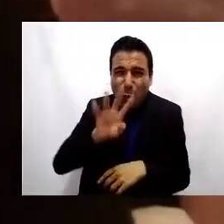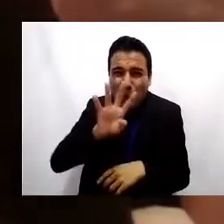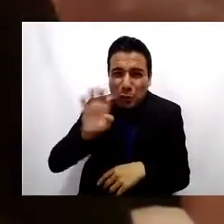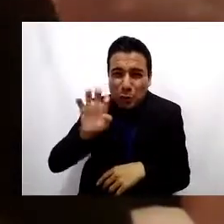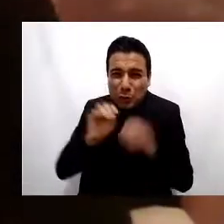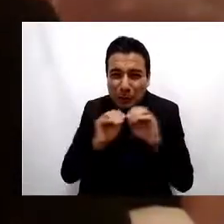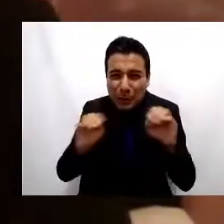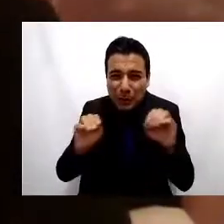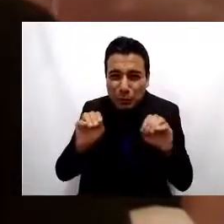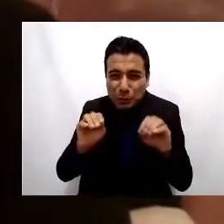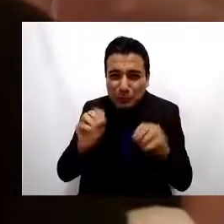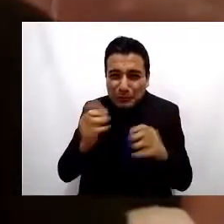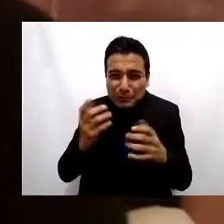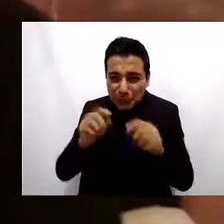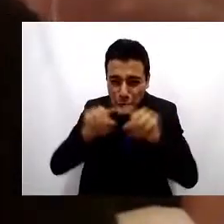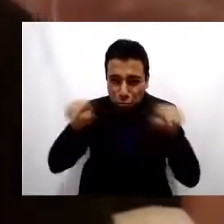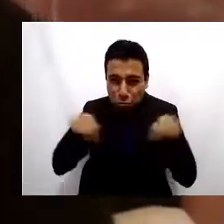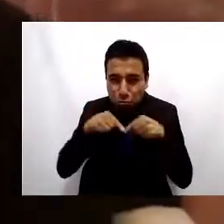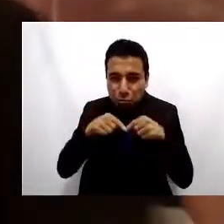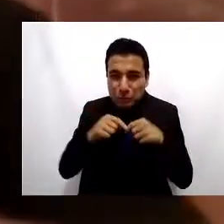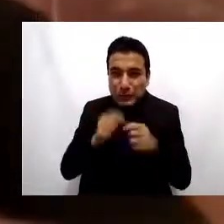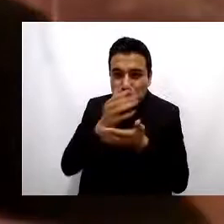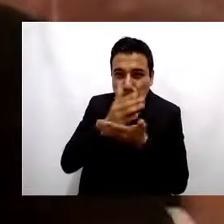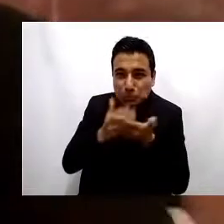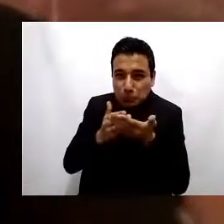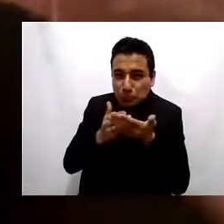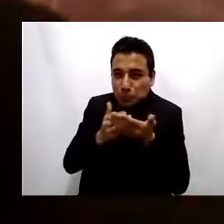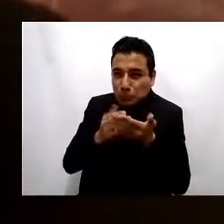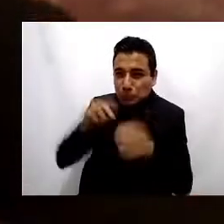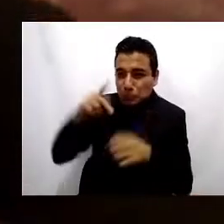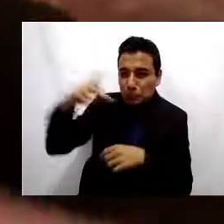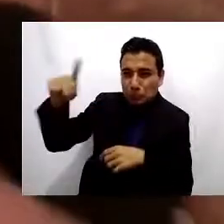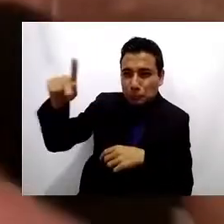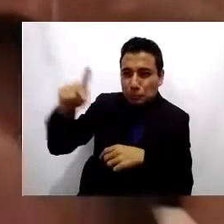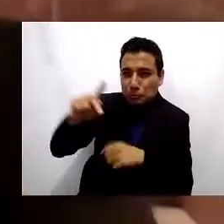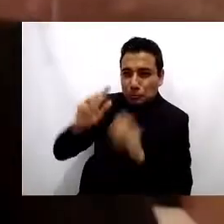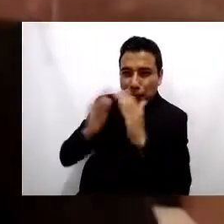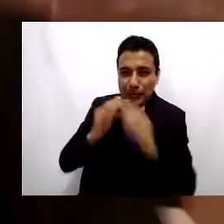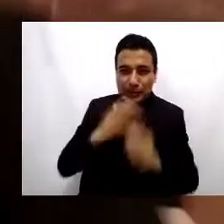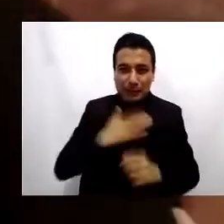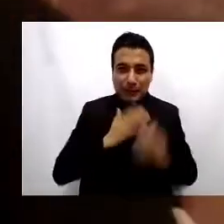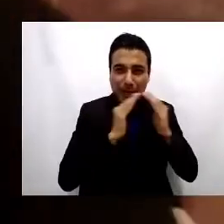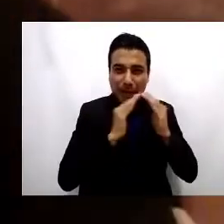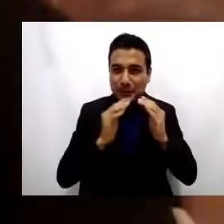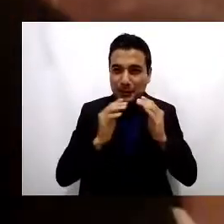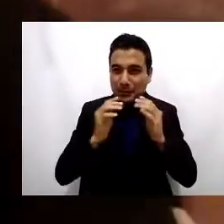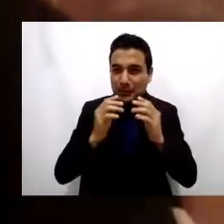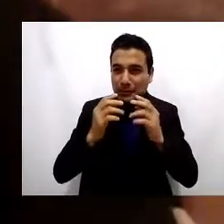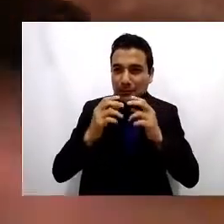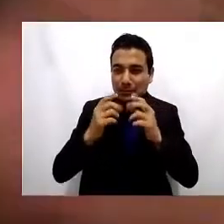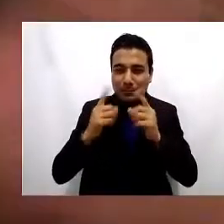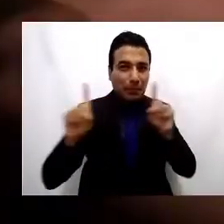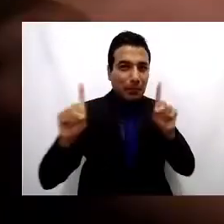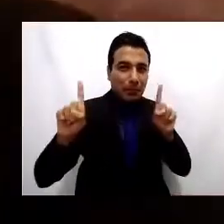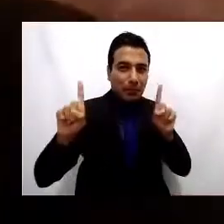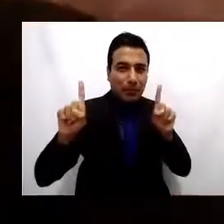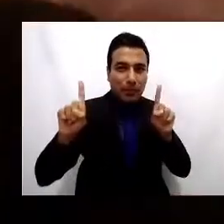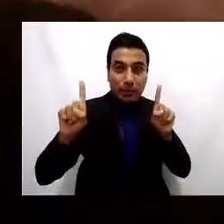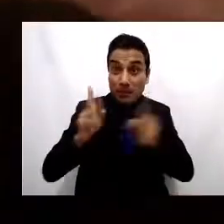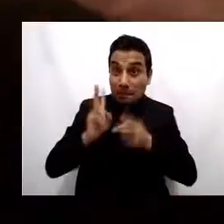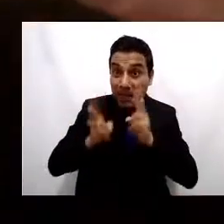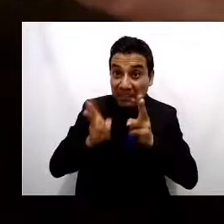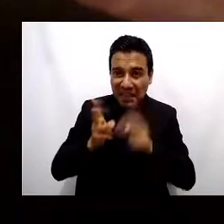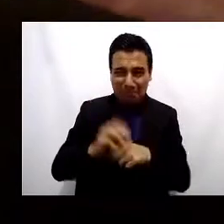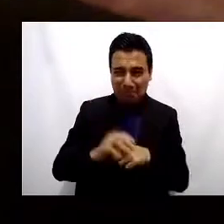han dividido al medio, uno vive a la derecha, el otro vive a la izquierda, y no se hablan simplemente porque tienen dos maneras muy diferentes de ver la